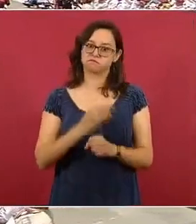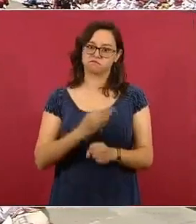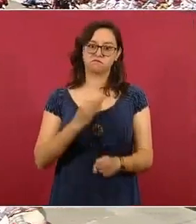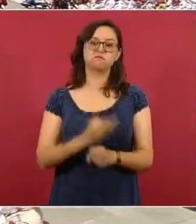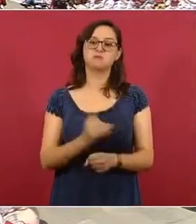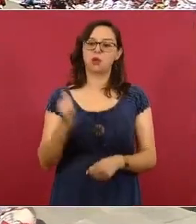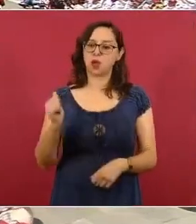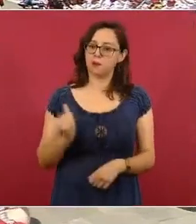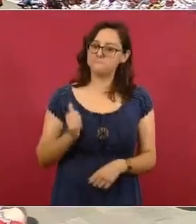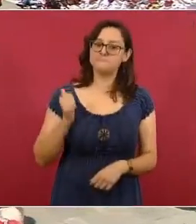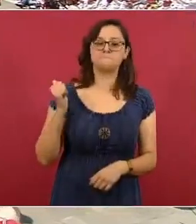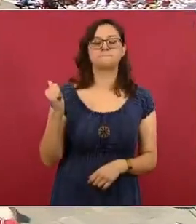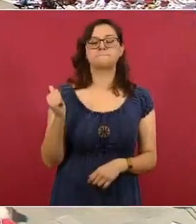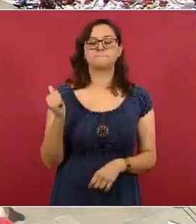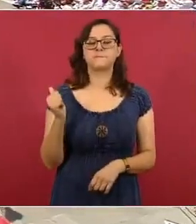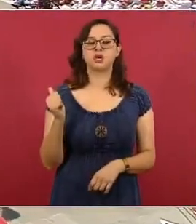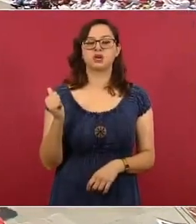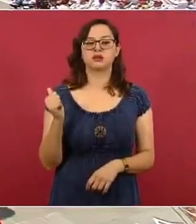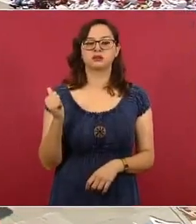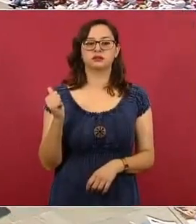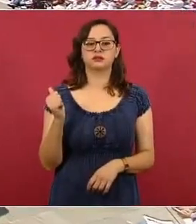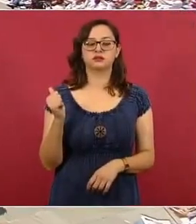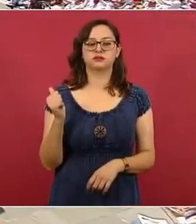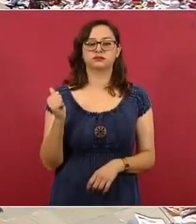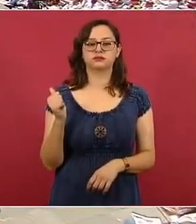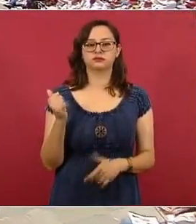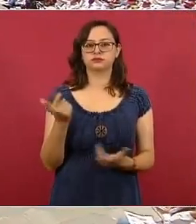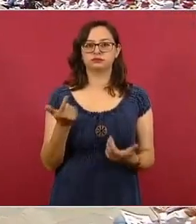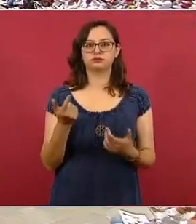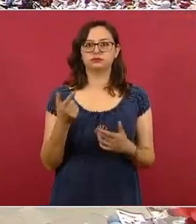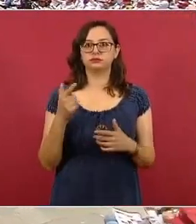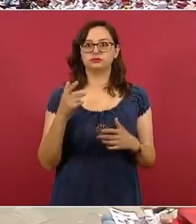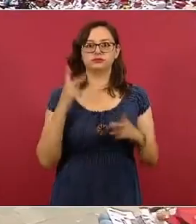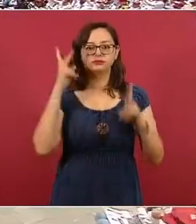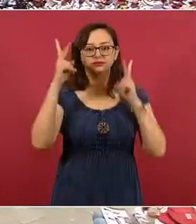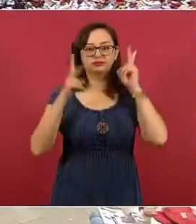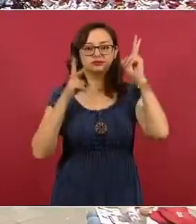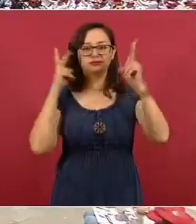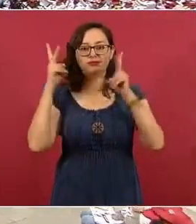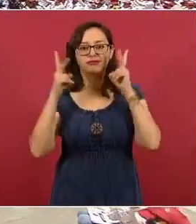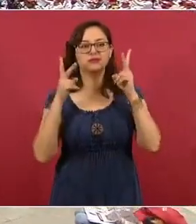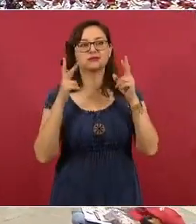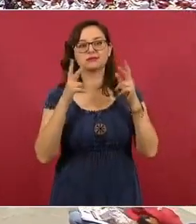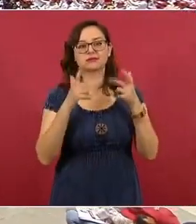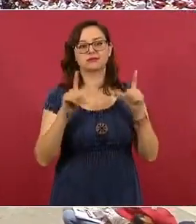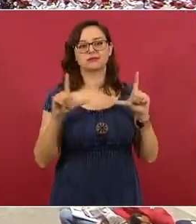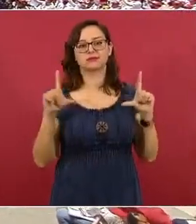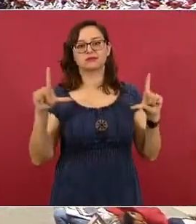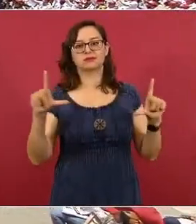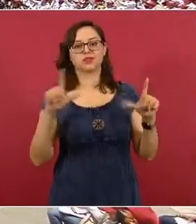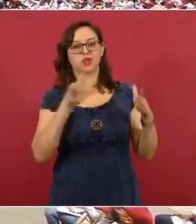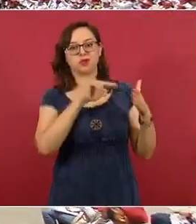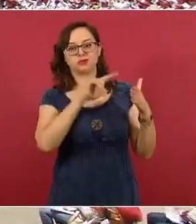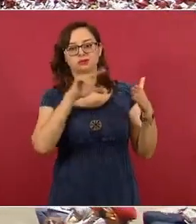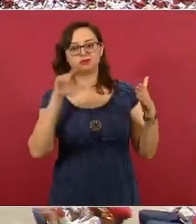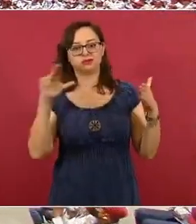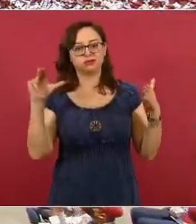aprovechar para conocer los murales.